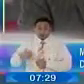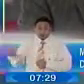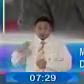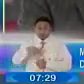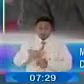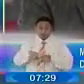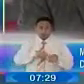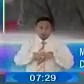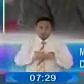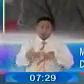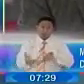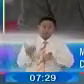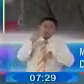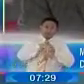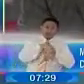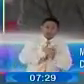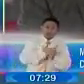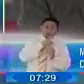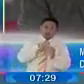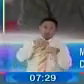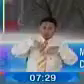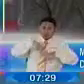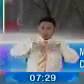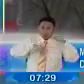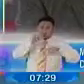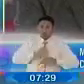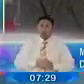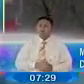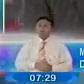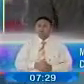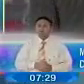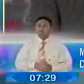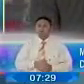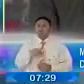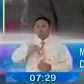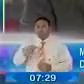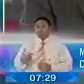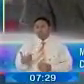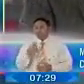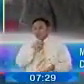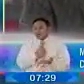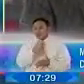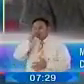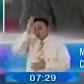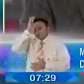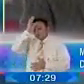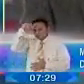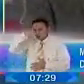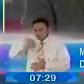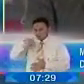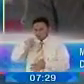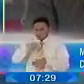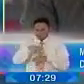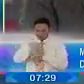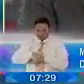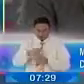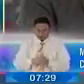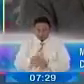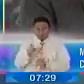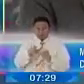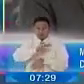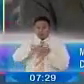participó en el proceso para justamente hacer ese trabajo. Y al ser mediático, ministro Martínez, este hospital, evidentemente los ojos de la ciudadanía